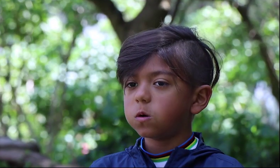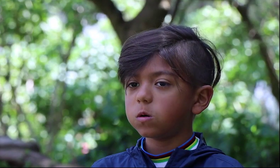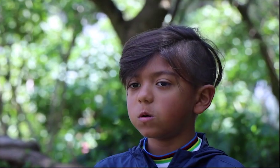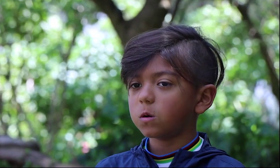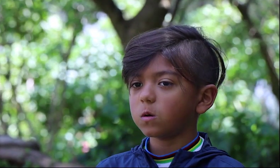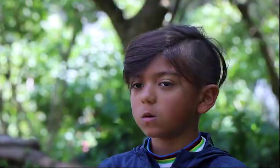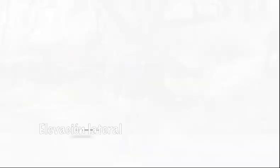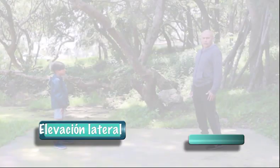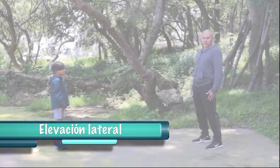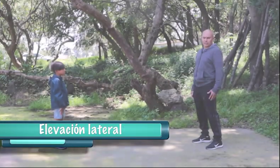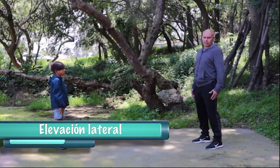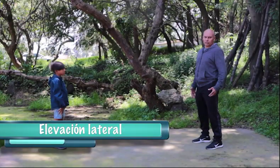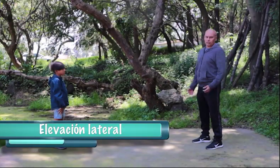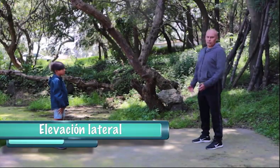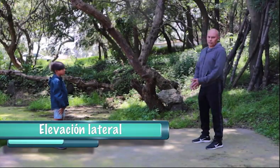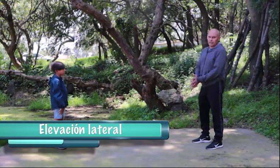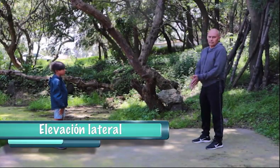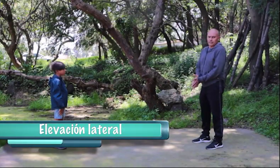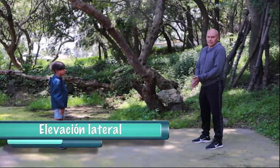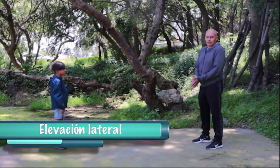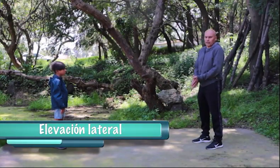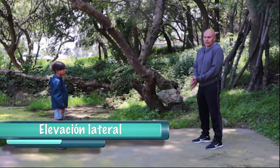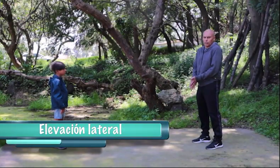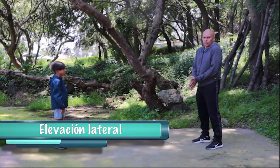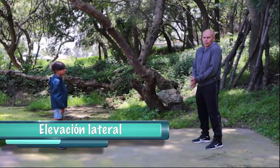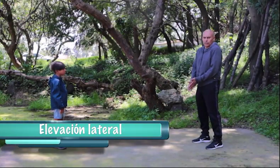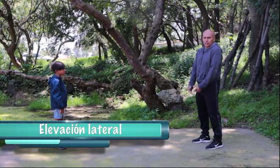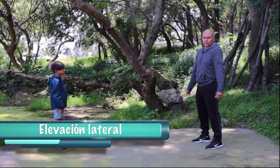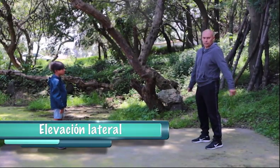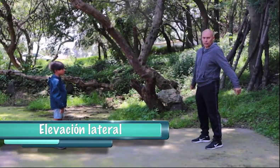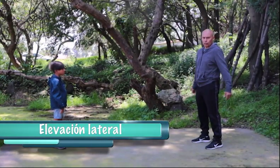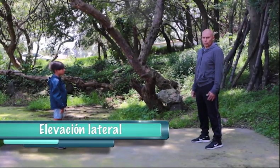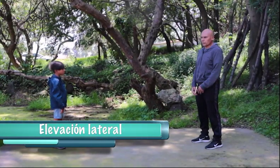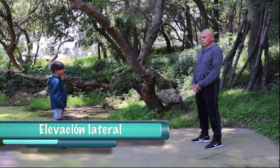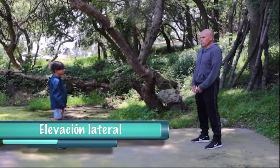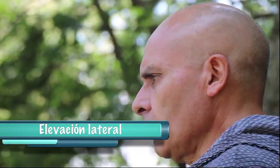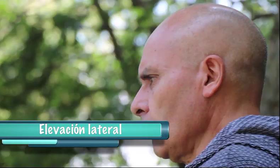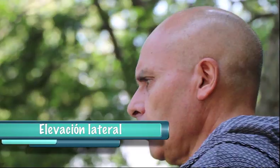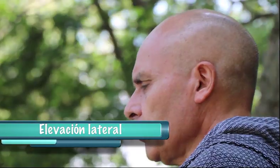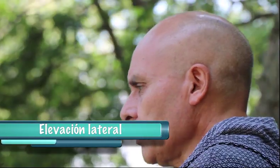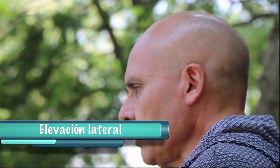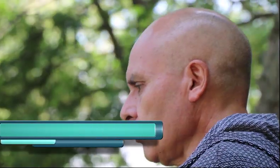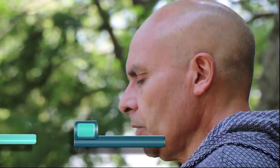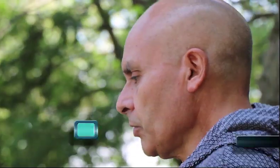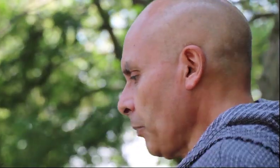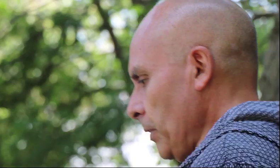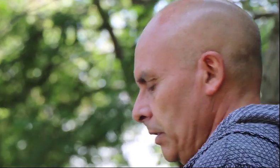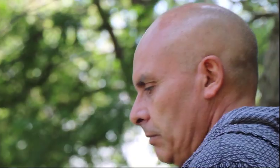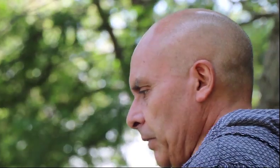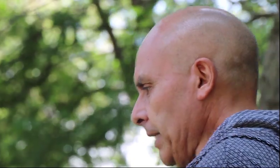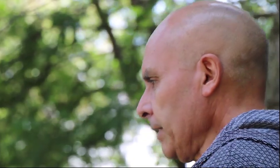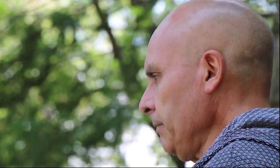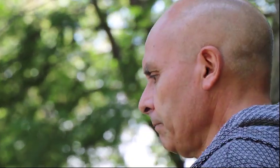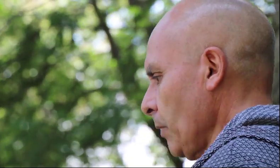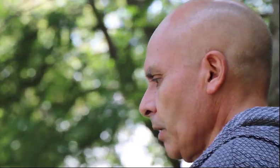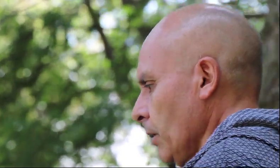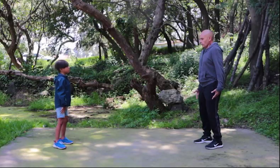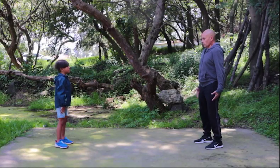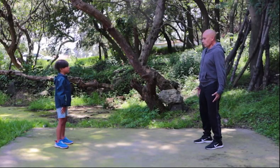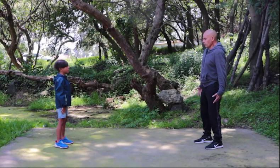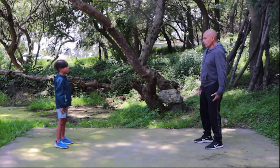ahora en esta ocasión vamos a trabajar un poco de hombros, lo que vamos a hacer, nos vamos a parar,